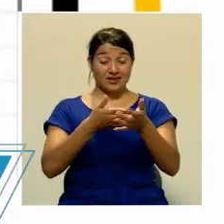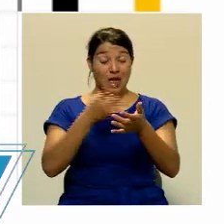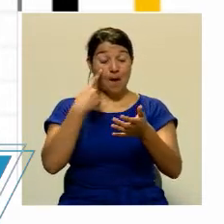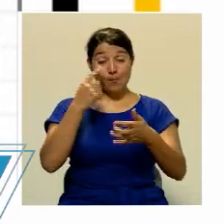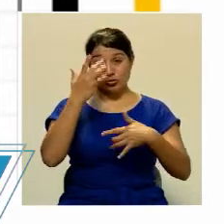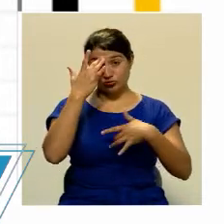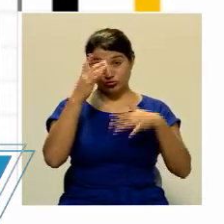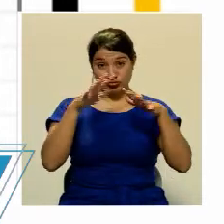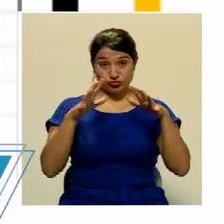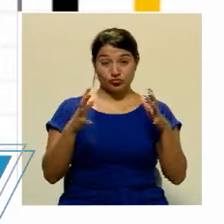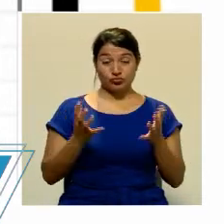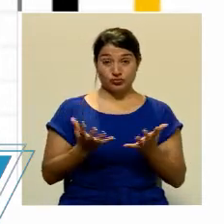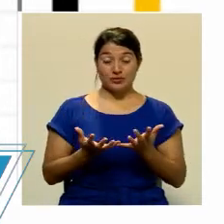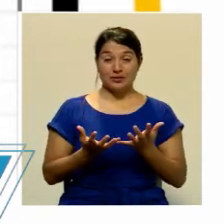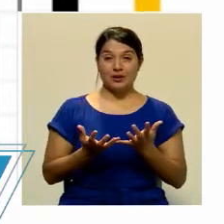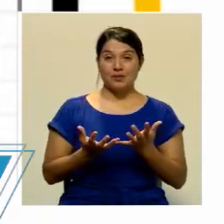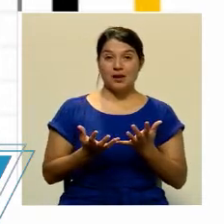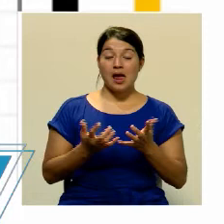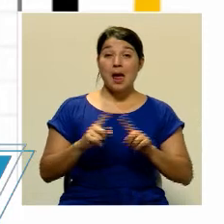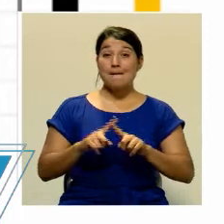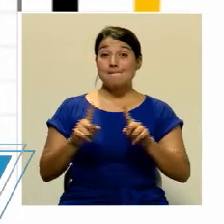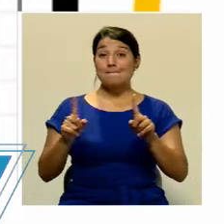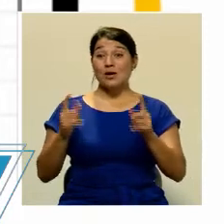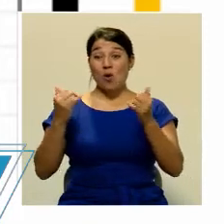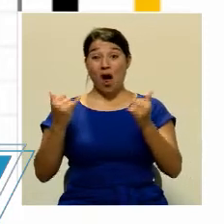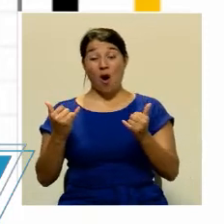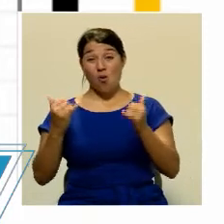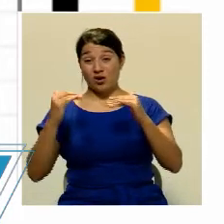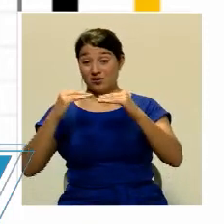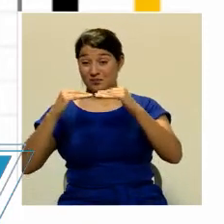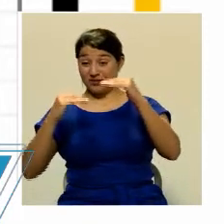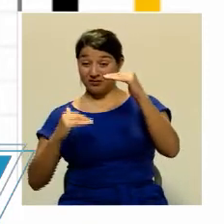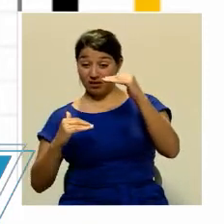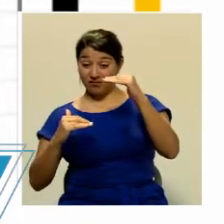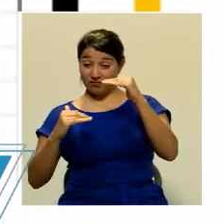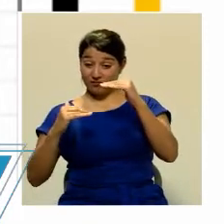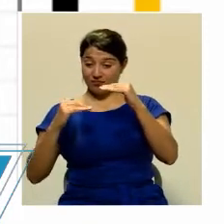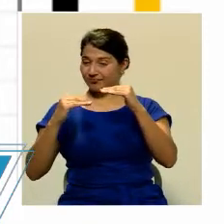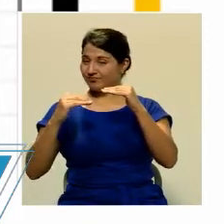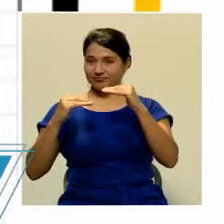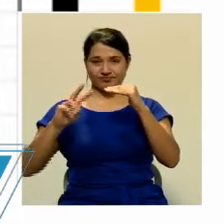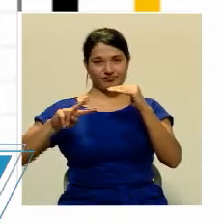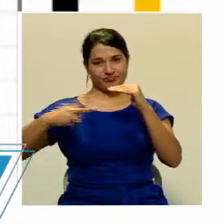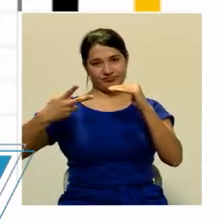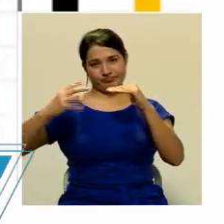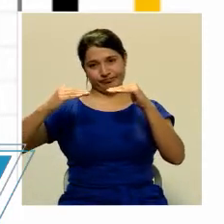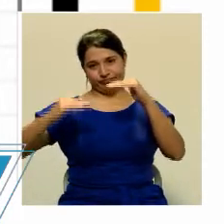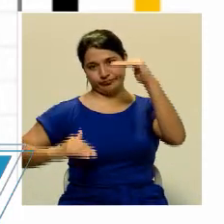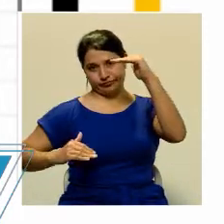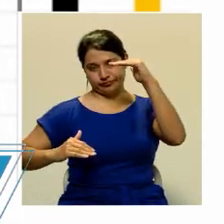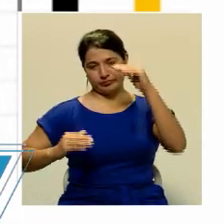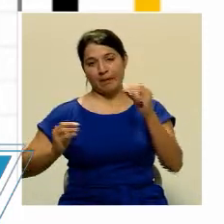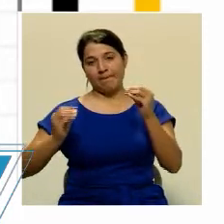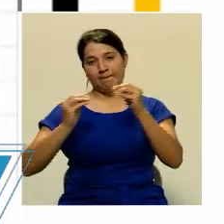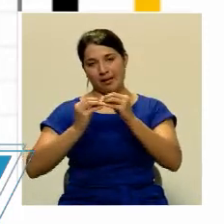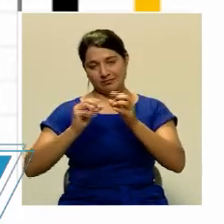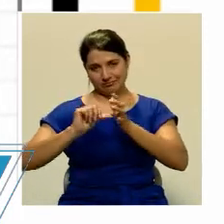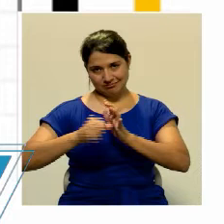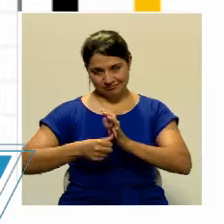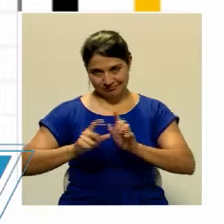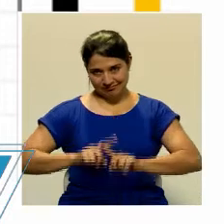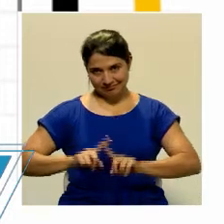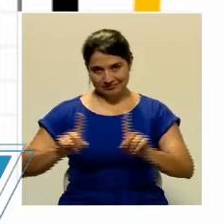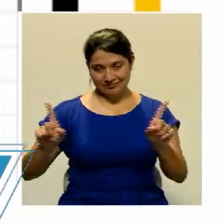pandemia, es que puede hacer que esas brechas se ensanchen. El gráfico que tenemos en pantalla se relaciona con el